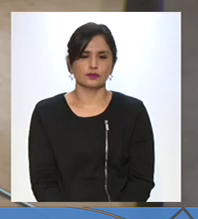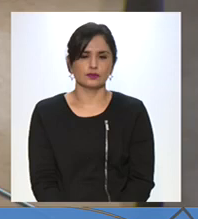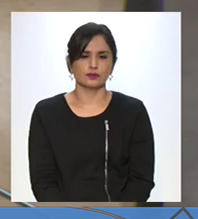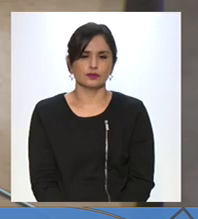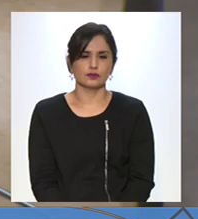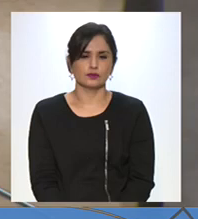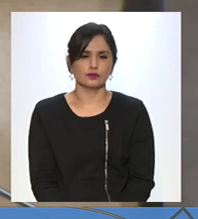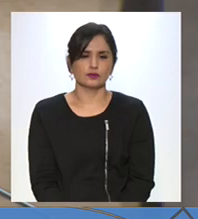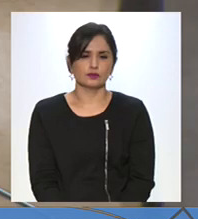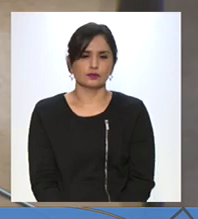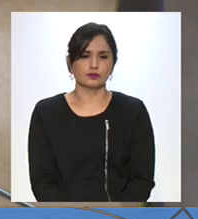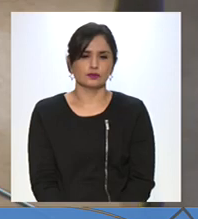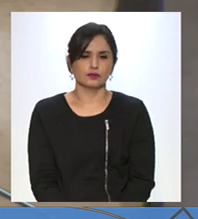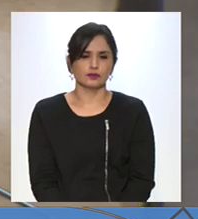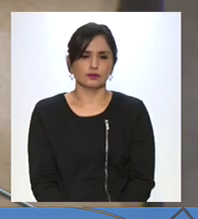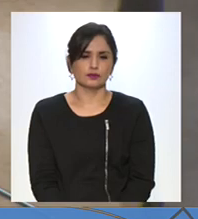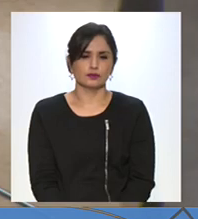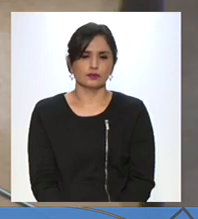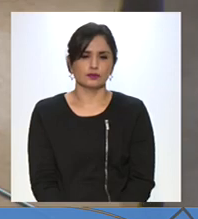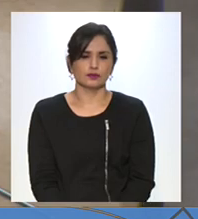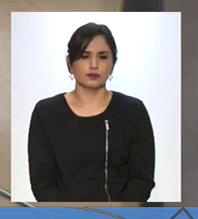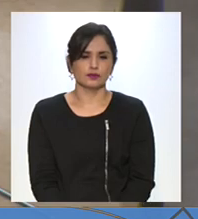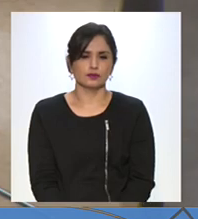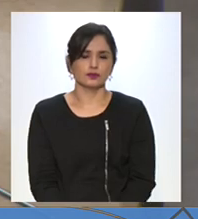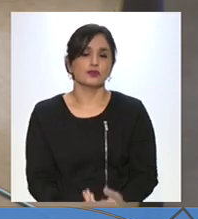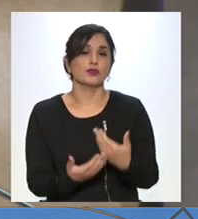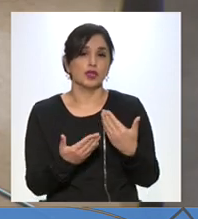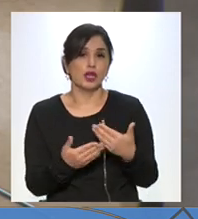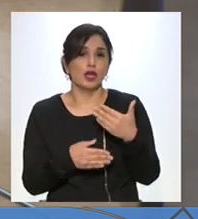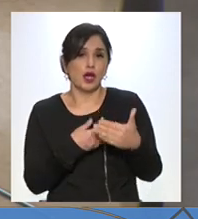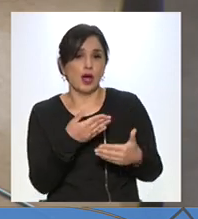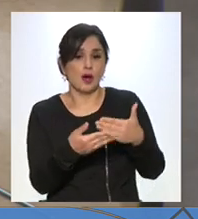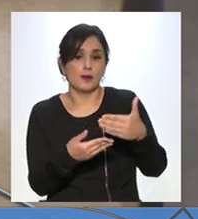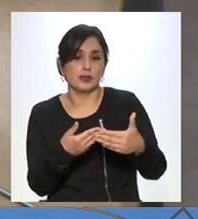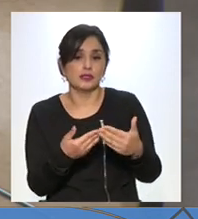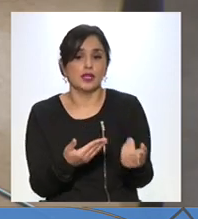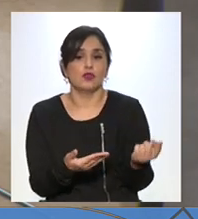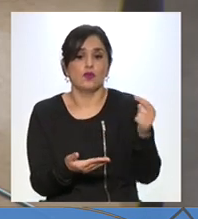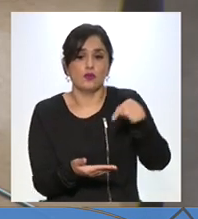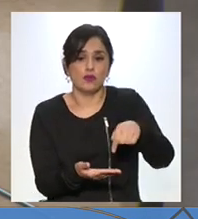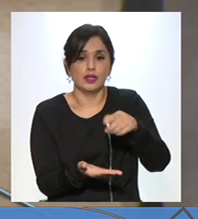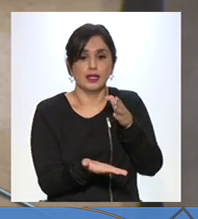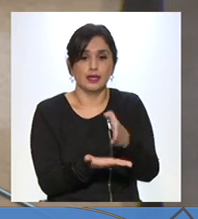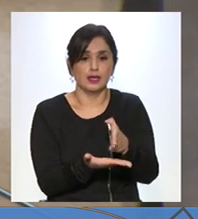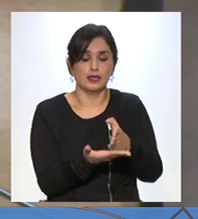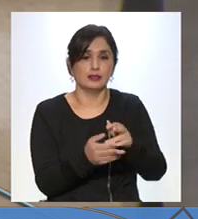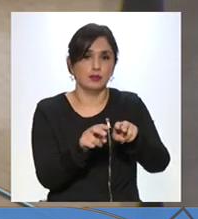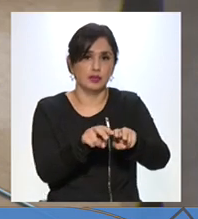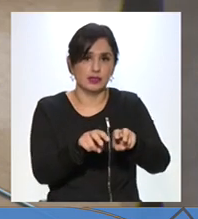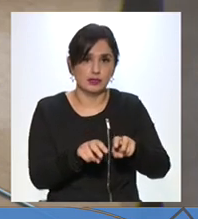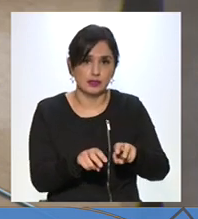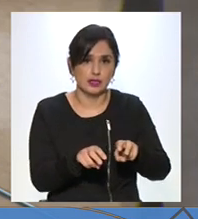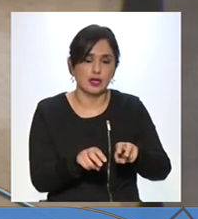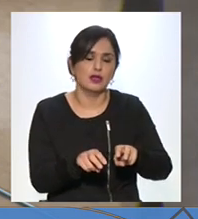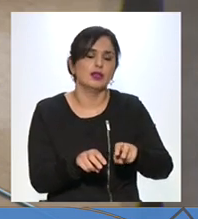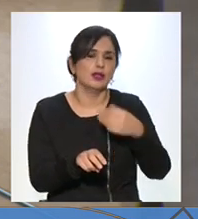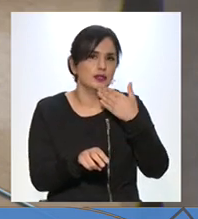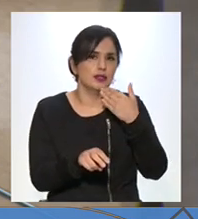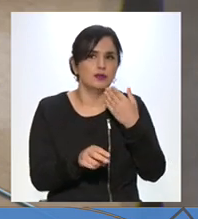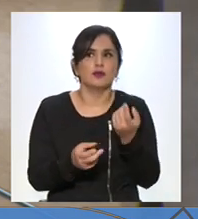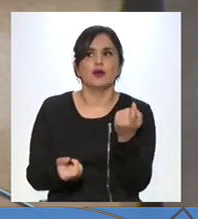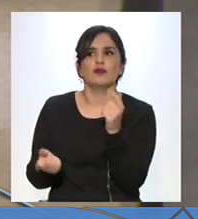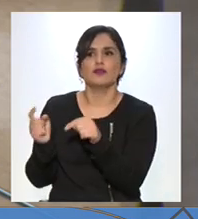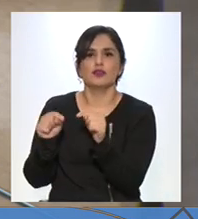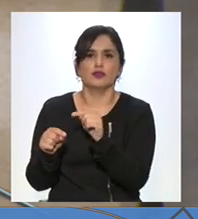hay, en la medida que se vaya avanzando en la vuelta a las clases presenciales, por ejemplo, también irá volviendo un